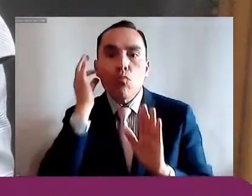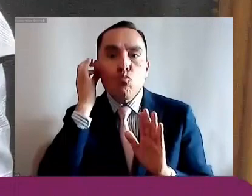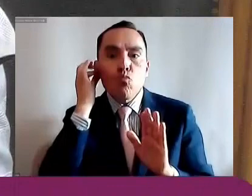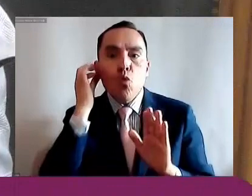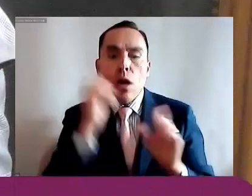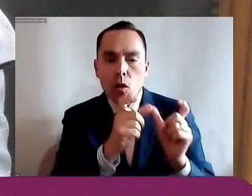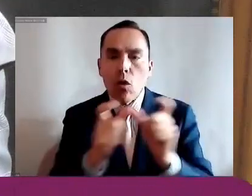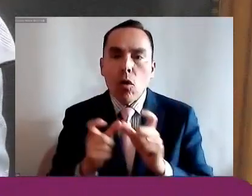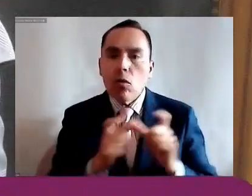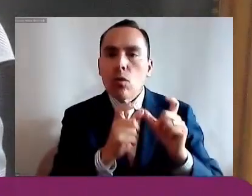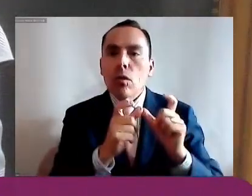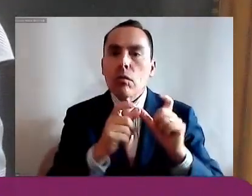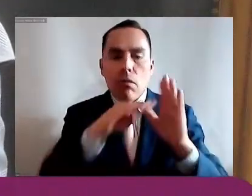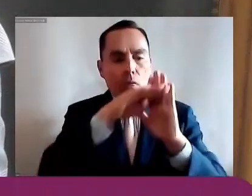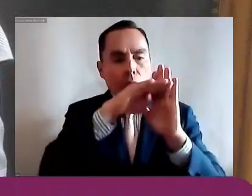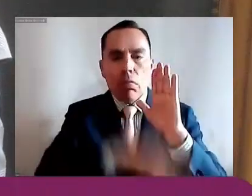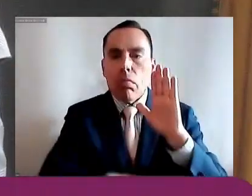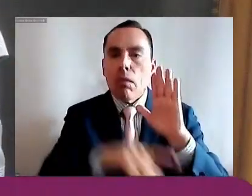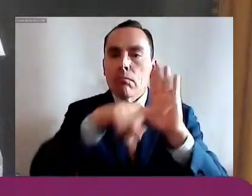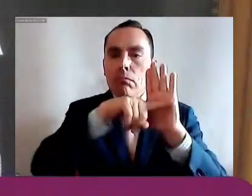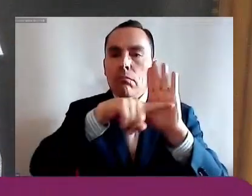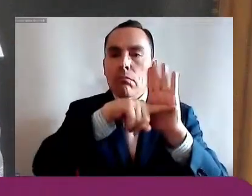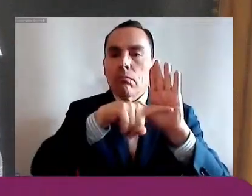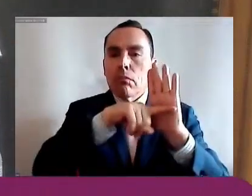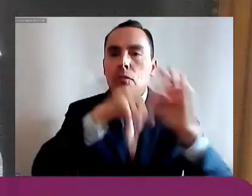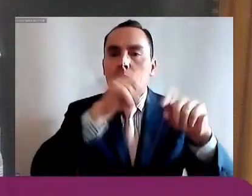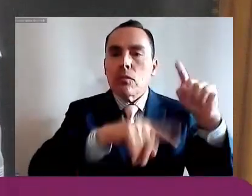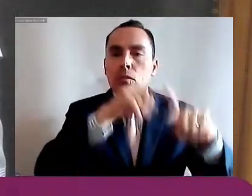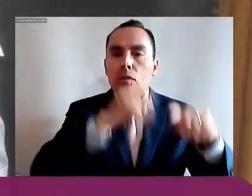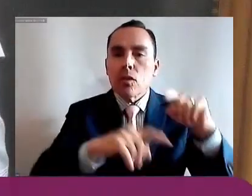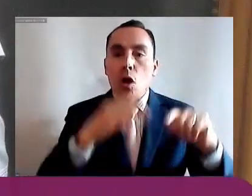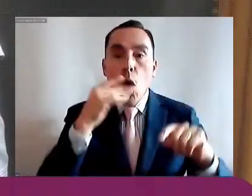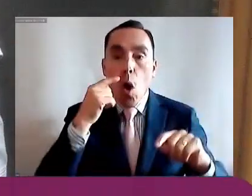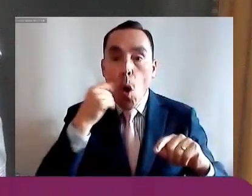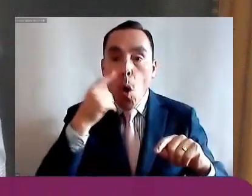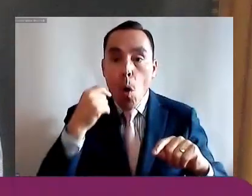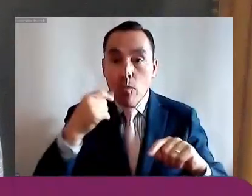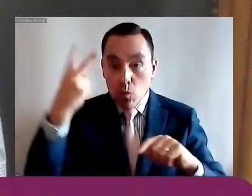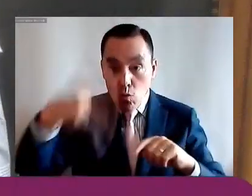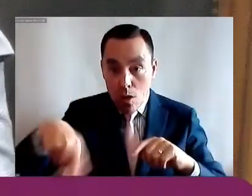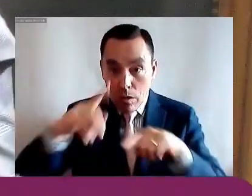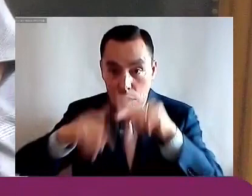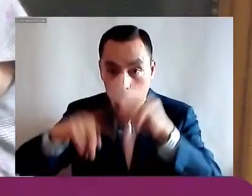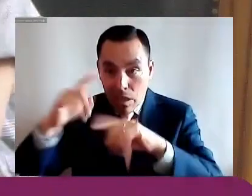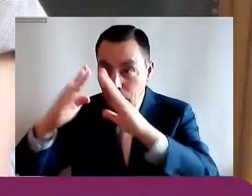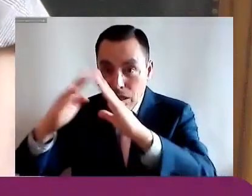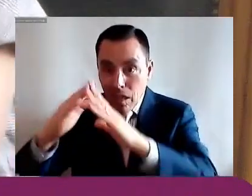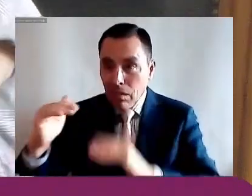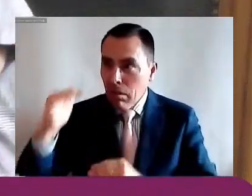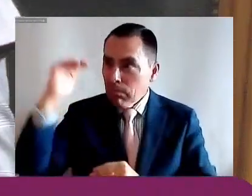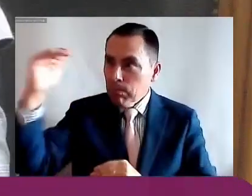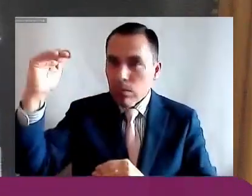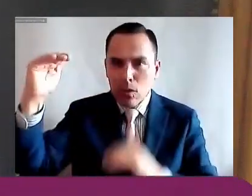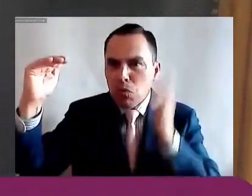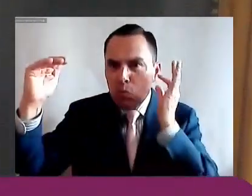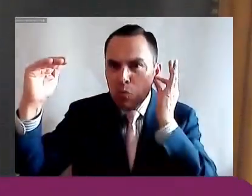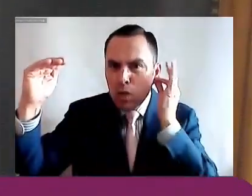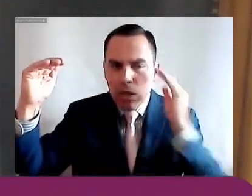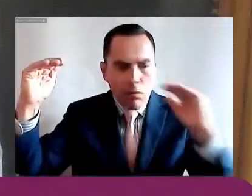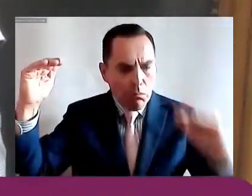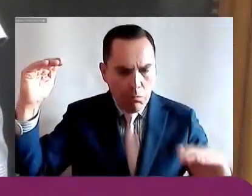hombres, independientemente de cómo esté regulado el derecho de propiedad. Y en algunos casos las brechas de género son